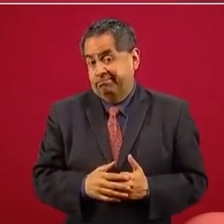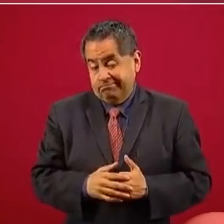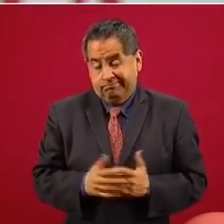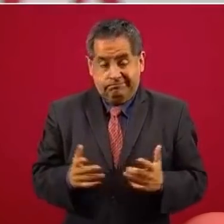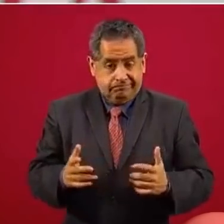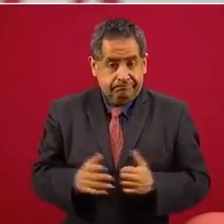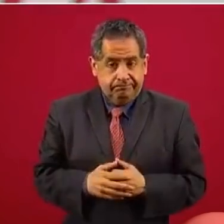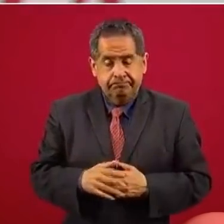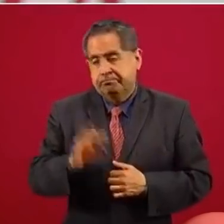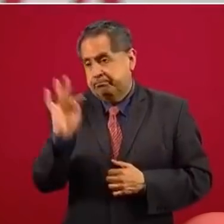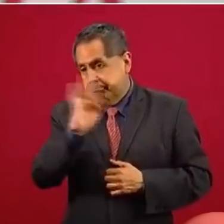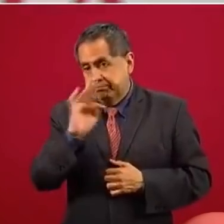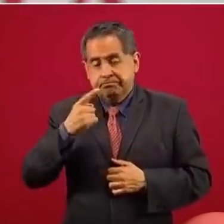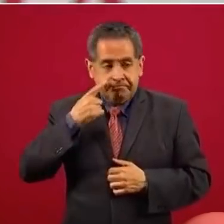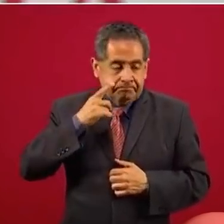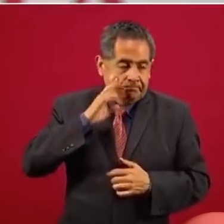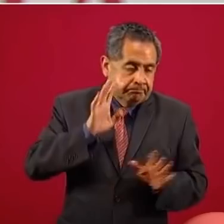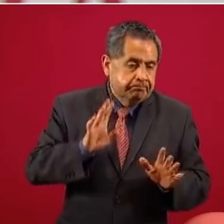Probablemente o muy seguramente,